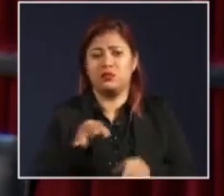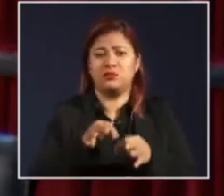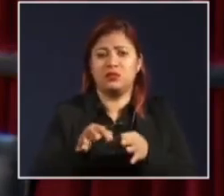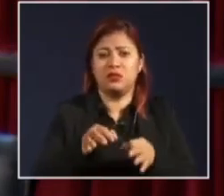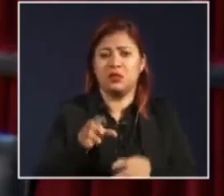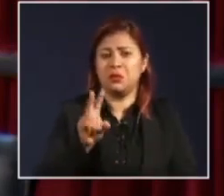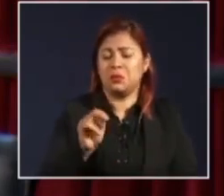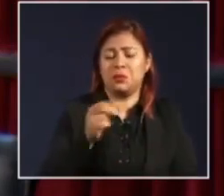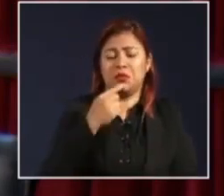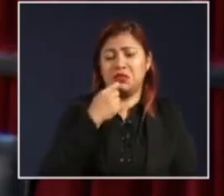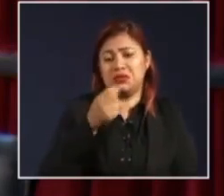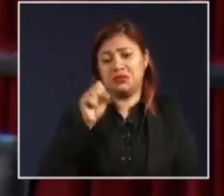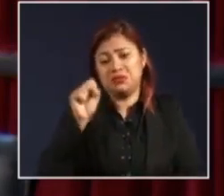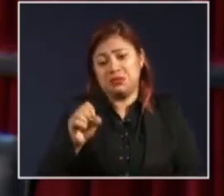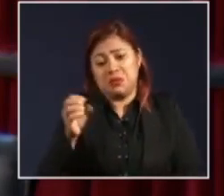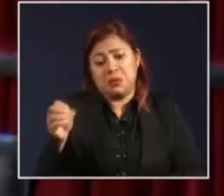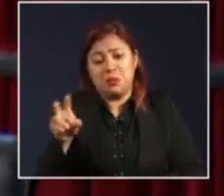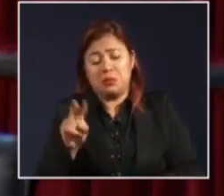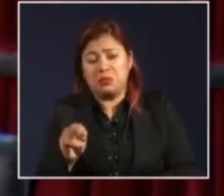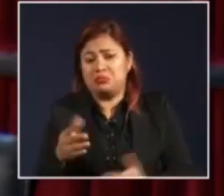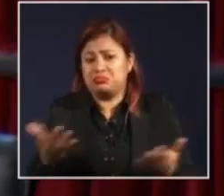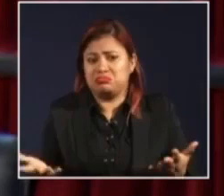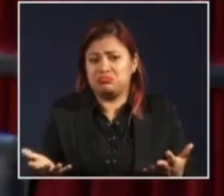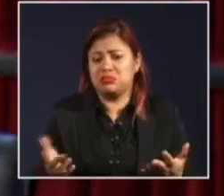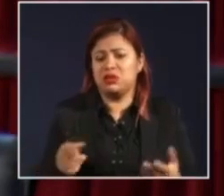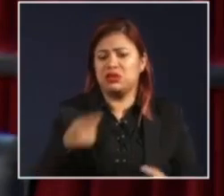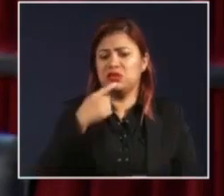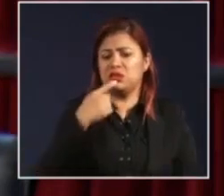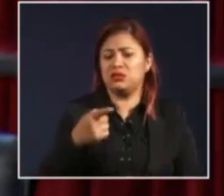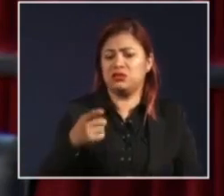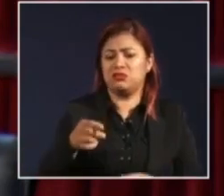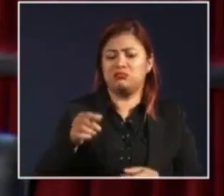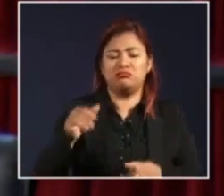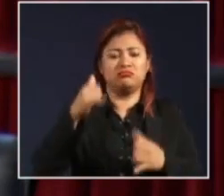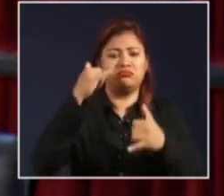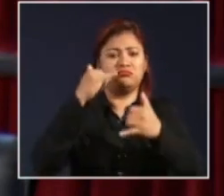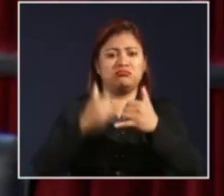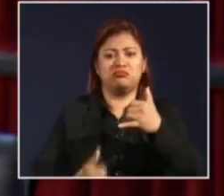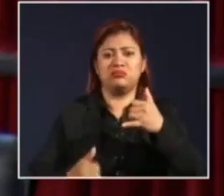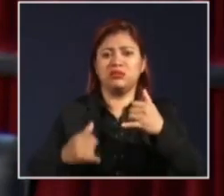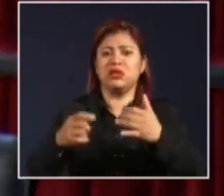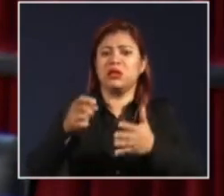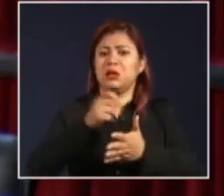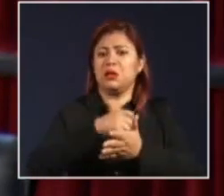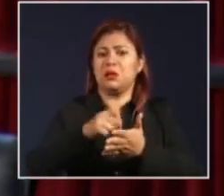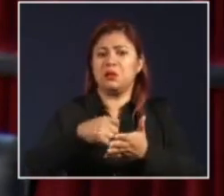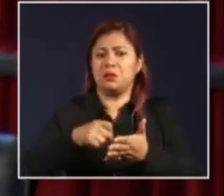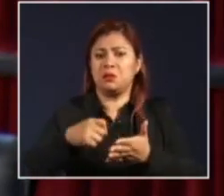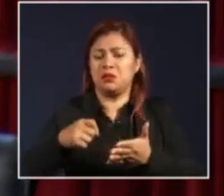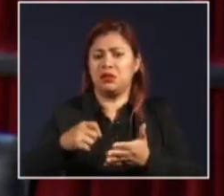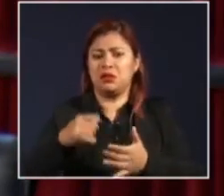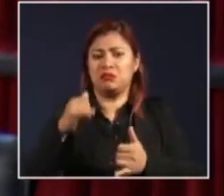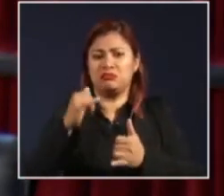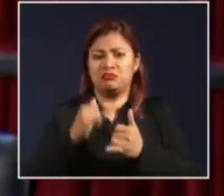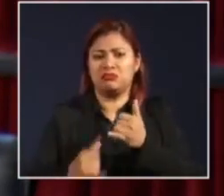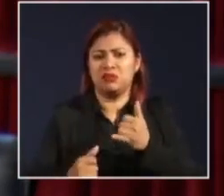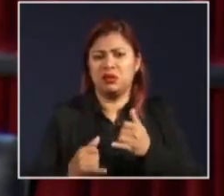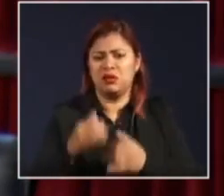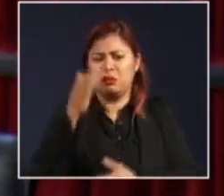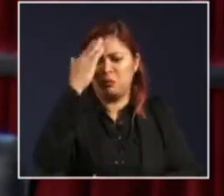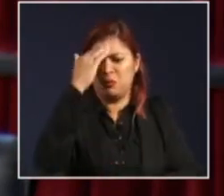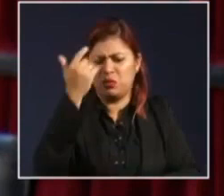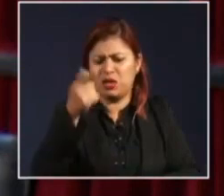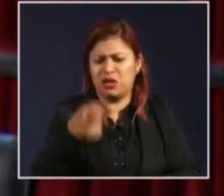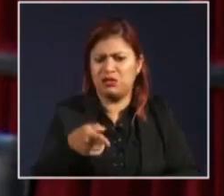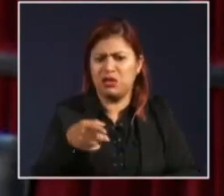si sí o si no, que dice que suspendieron las clases en el colegio Monseñor Francisco Beckman porque el director